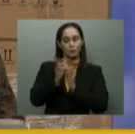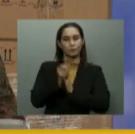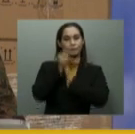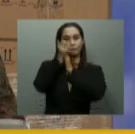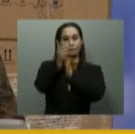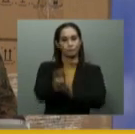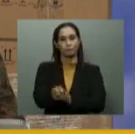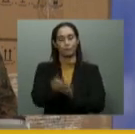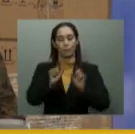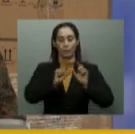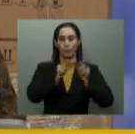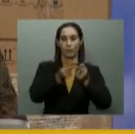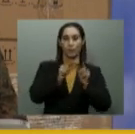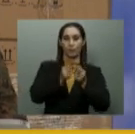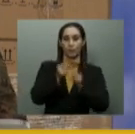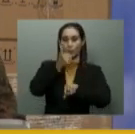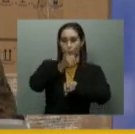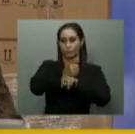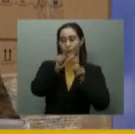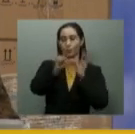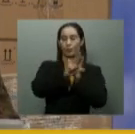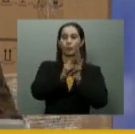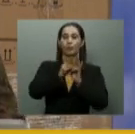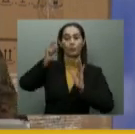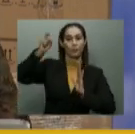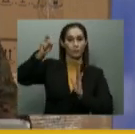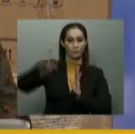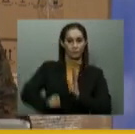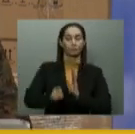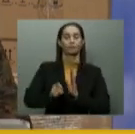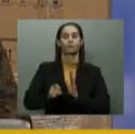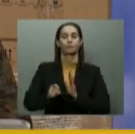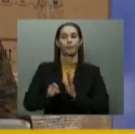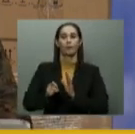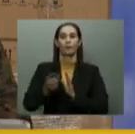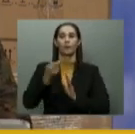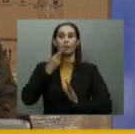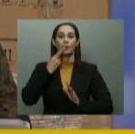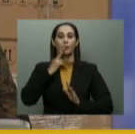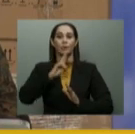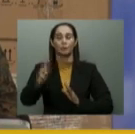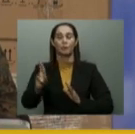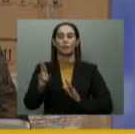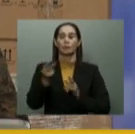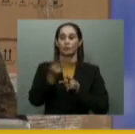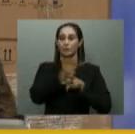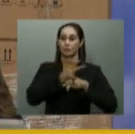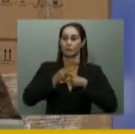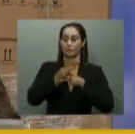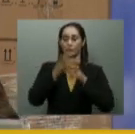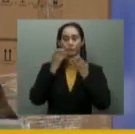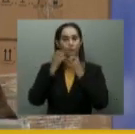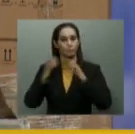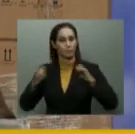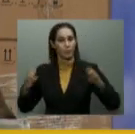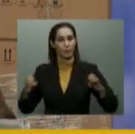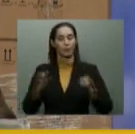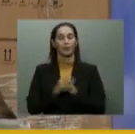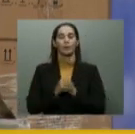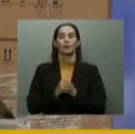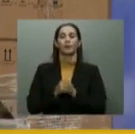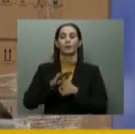información es que es hablar de 500 que aún sea una primera etapa para lo que sería para evaluar el comportamiento